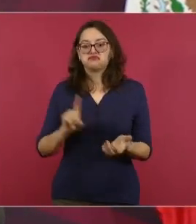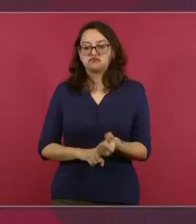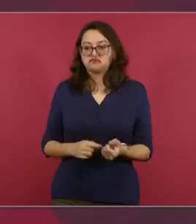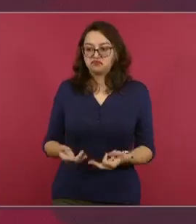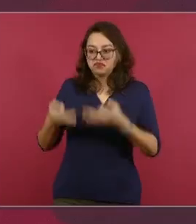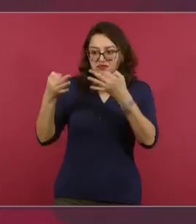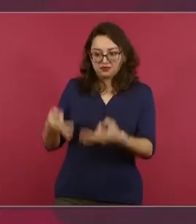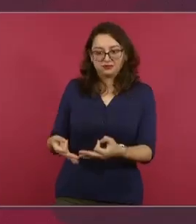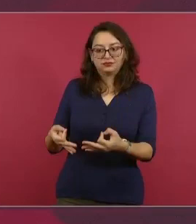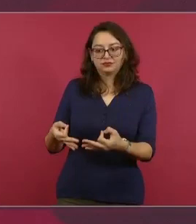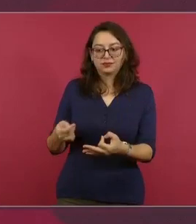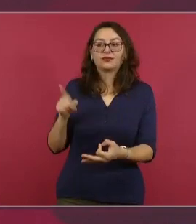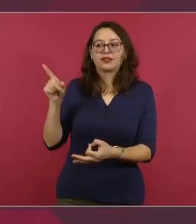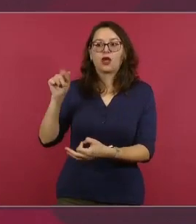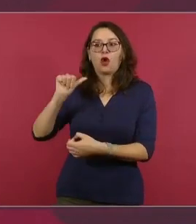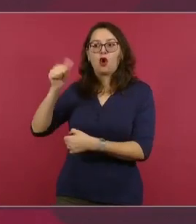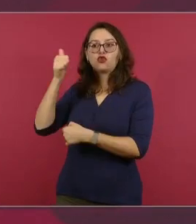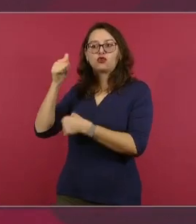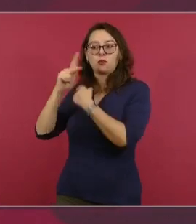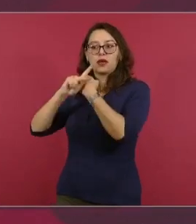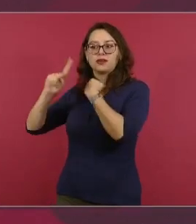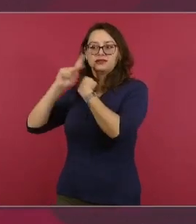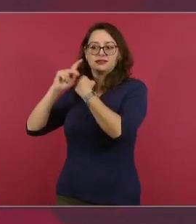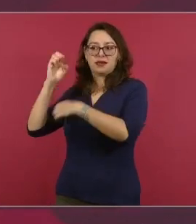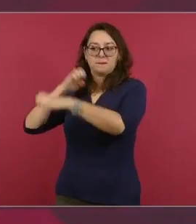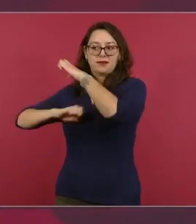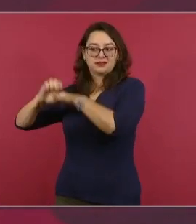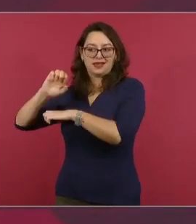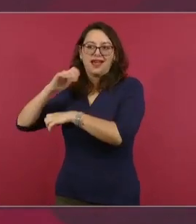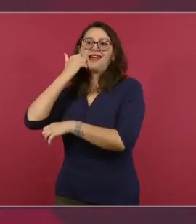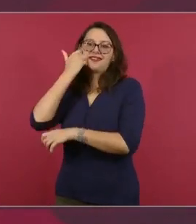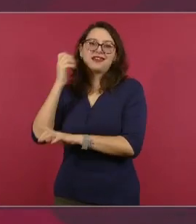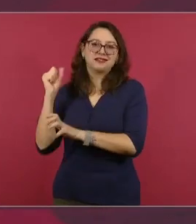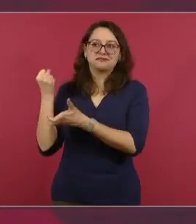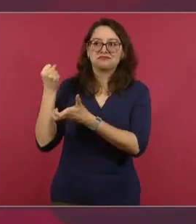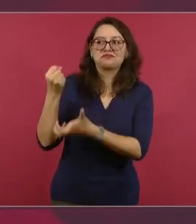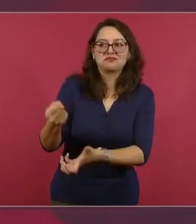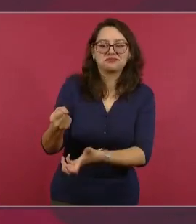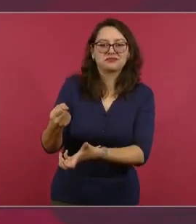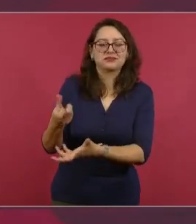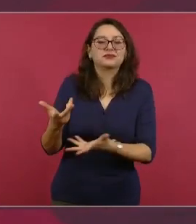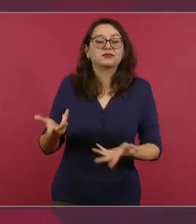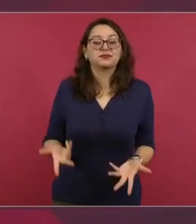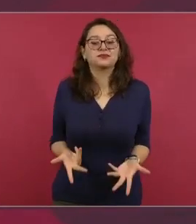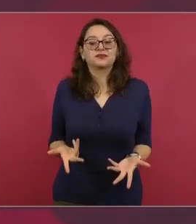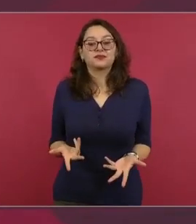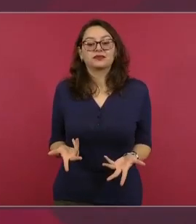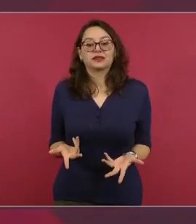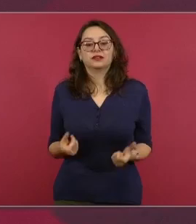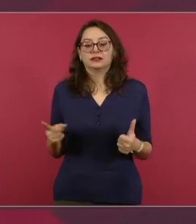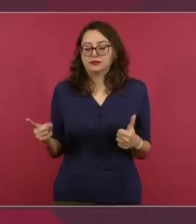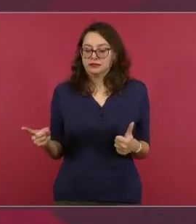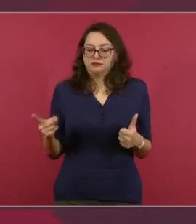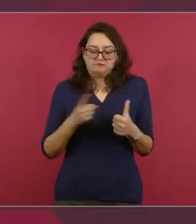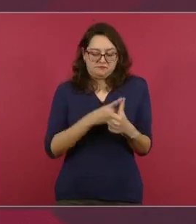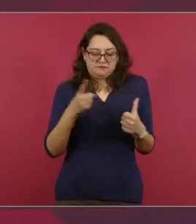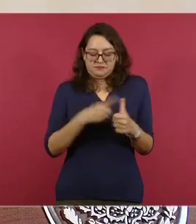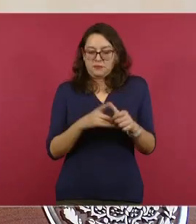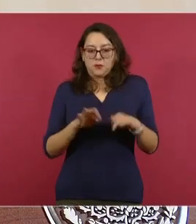primero es lo que significa Tamaulipas, un gran estado, siempre lo ha sido,